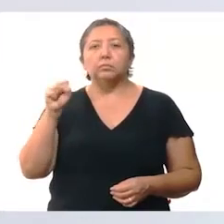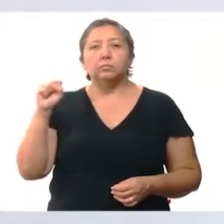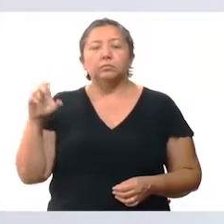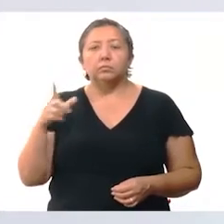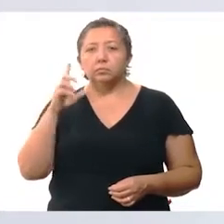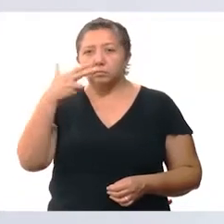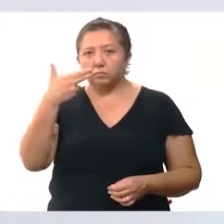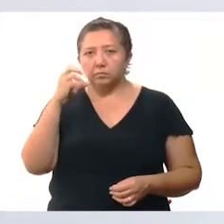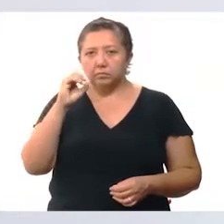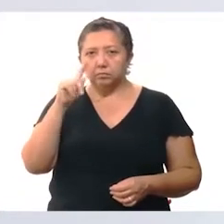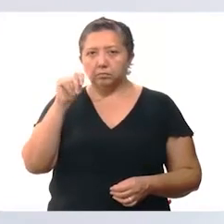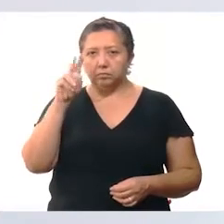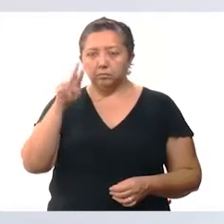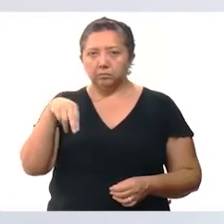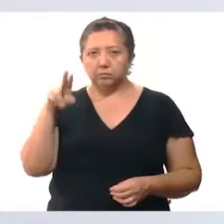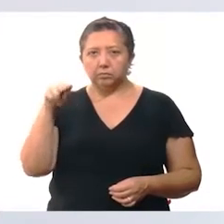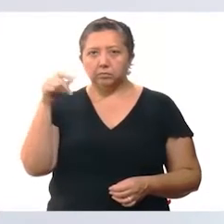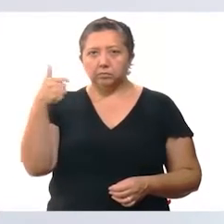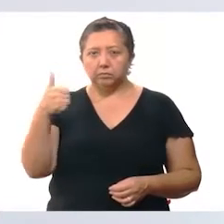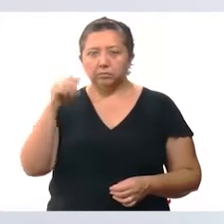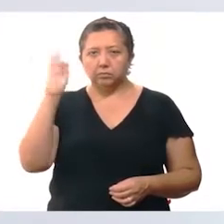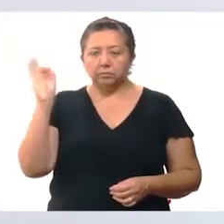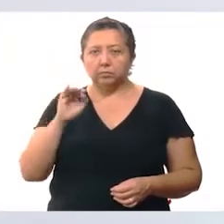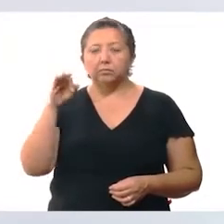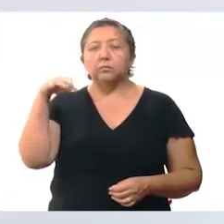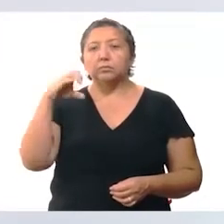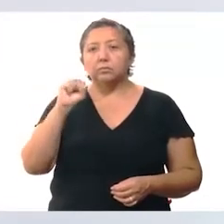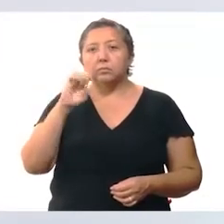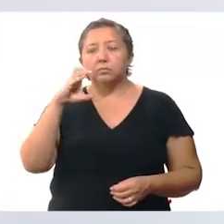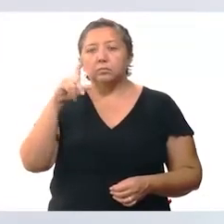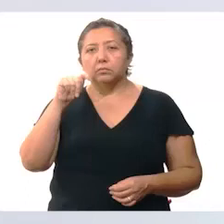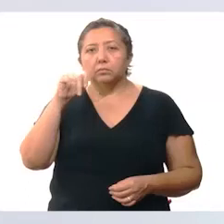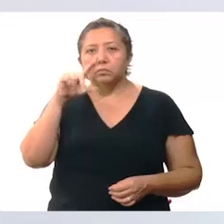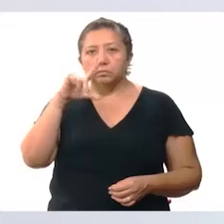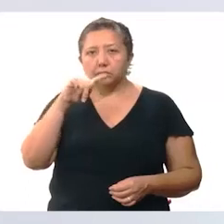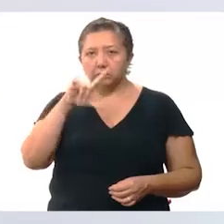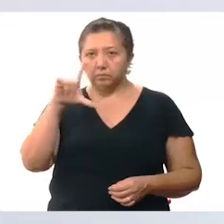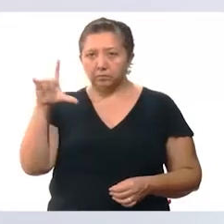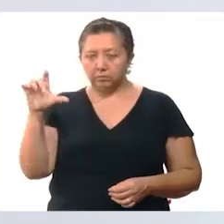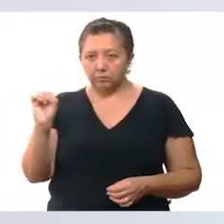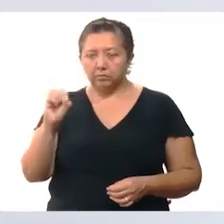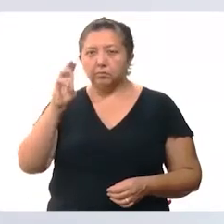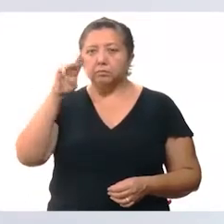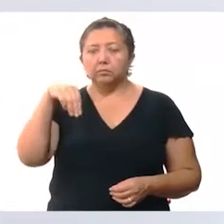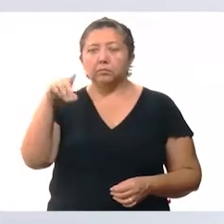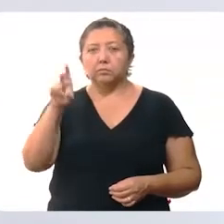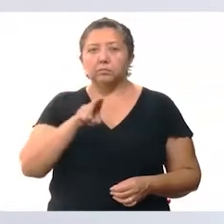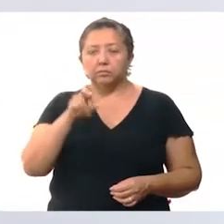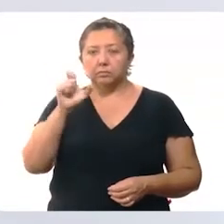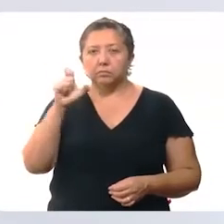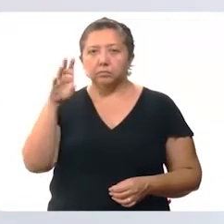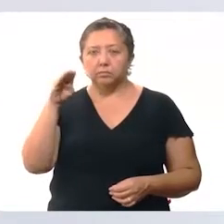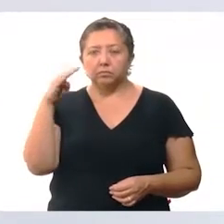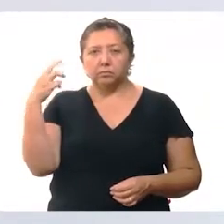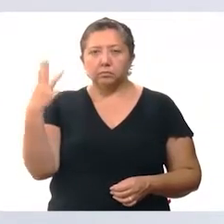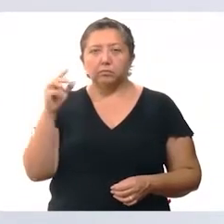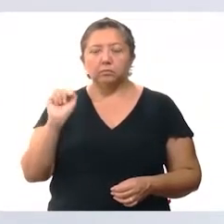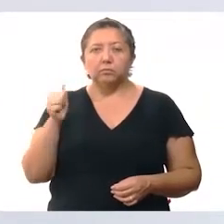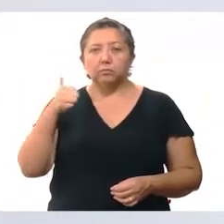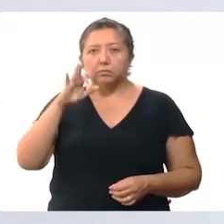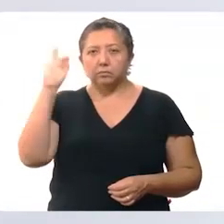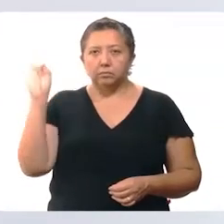72.1%, Joctún 86%, Cenotillo 86.7%, Muxupip